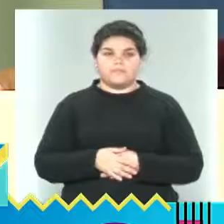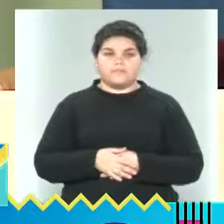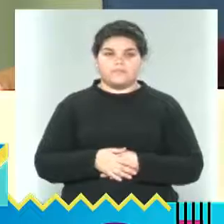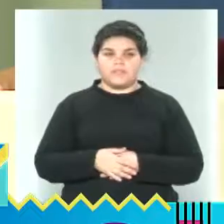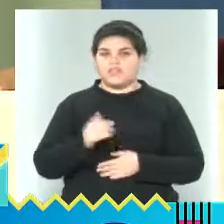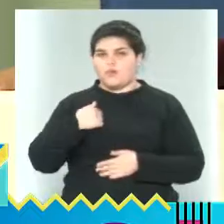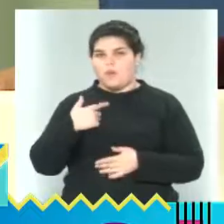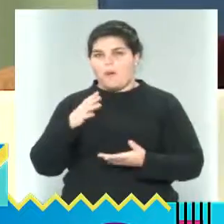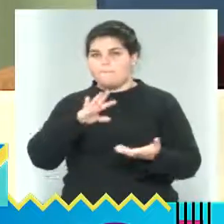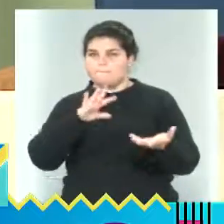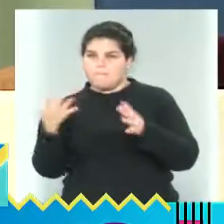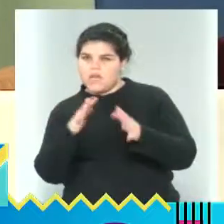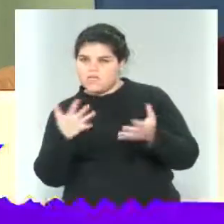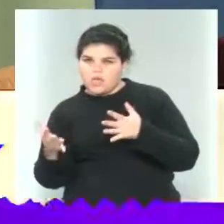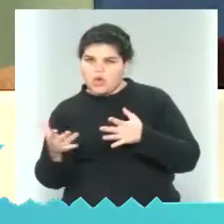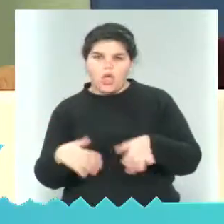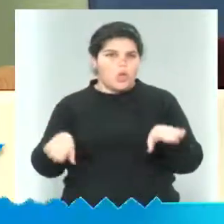iguales, pero